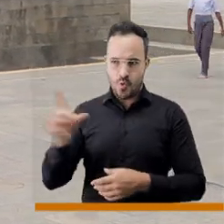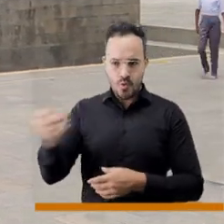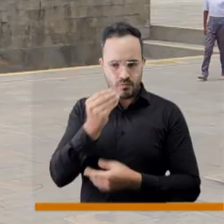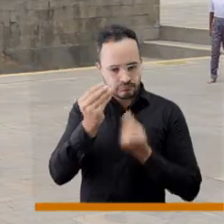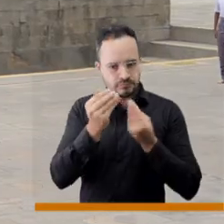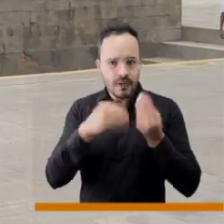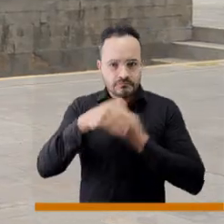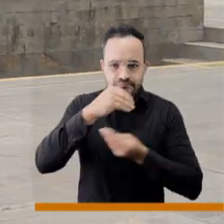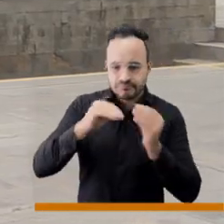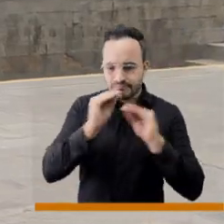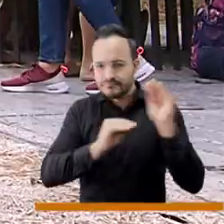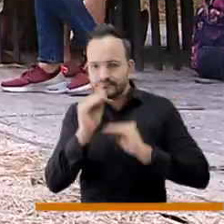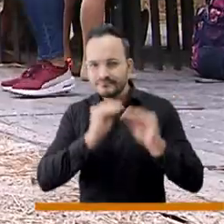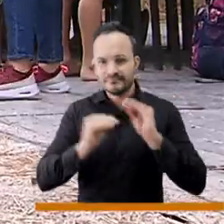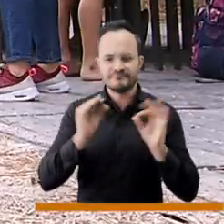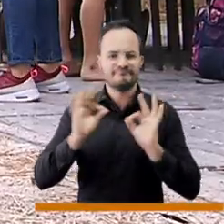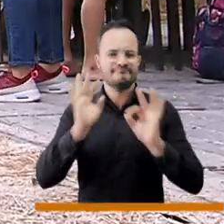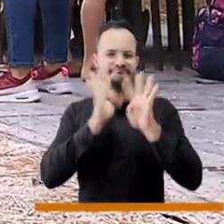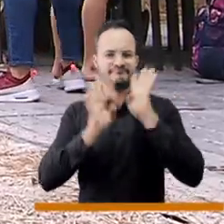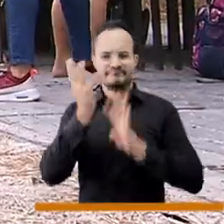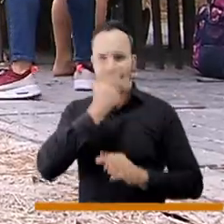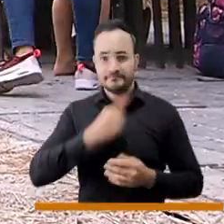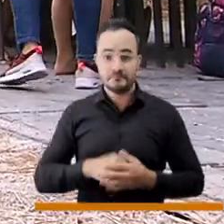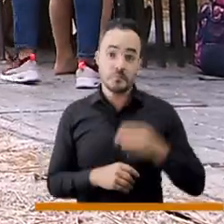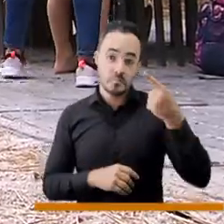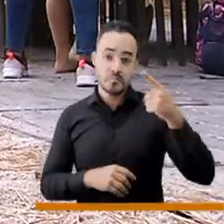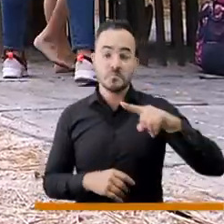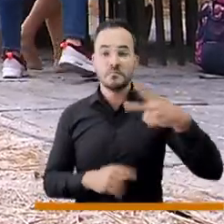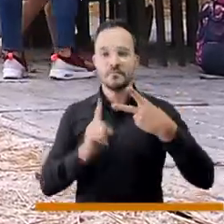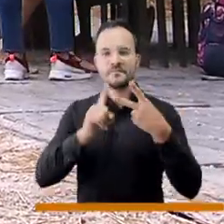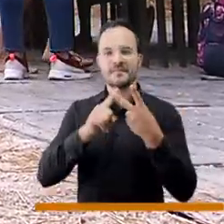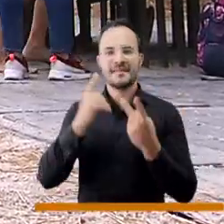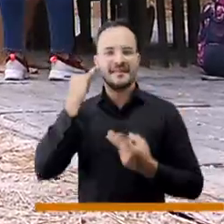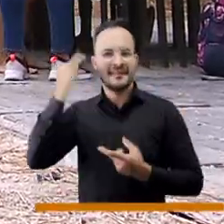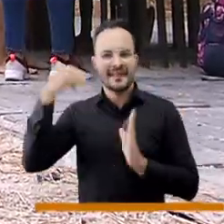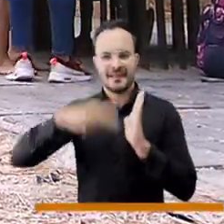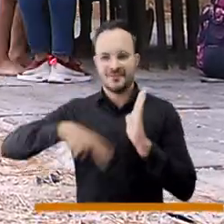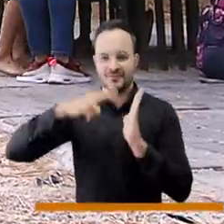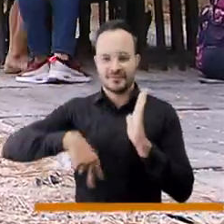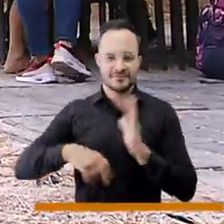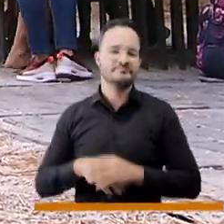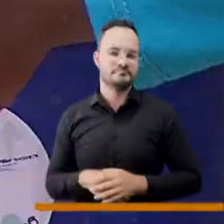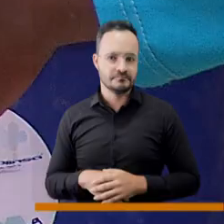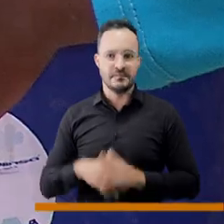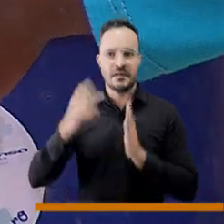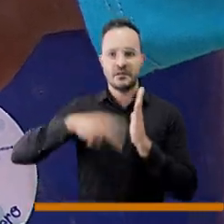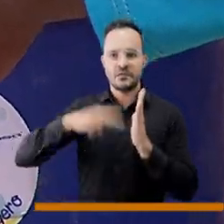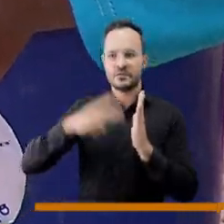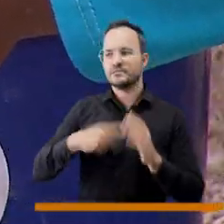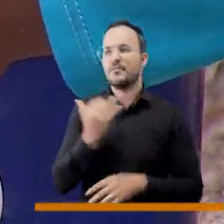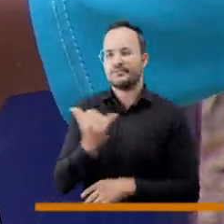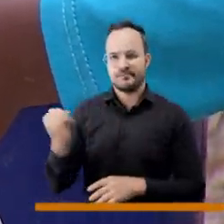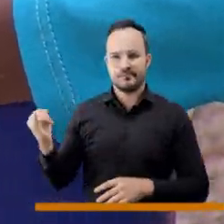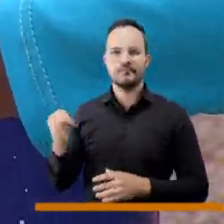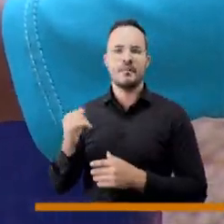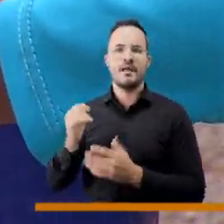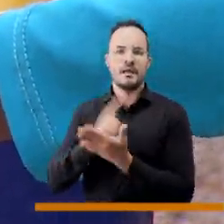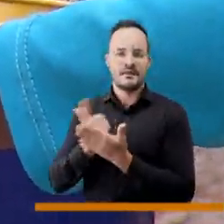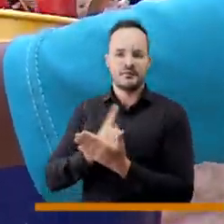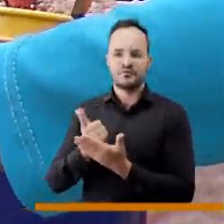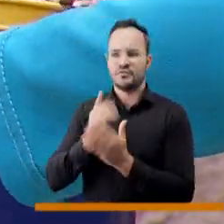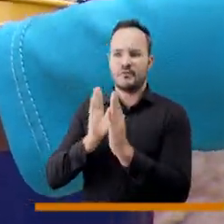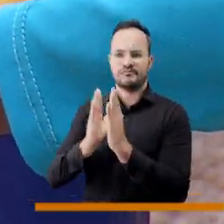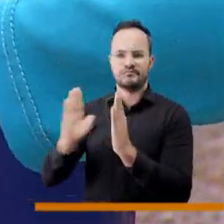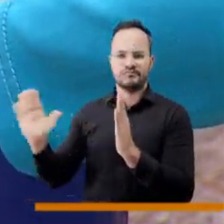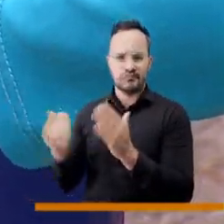creaciones. Tenemos también las actividades de lectura, un parque para leer, donde tenemos banco de libros, las personas pueden venir